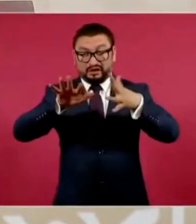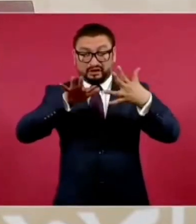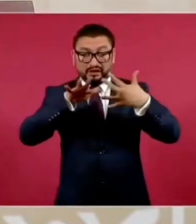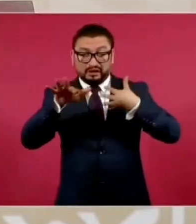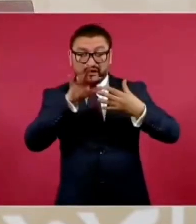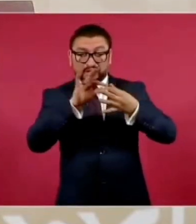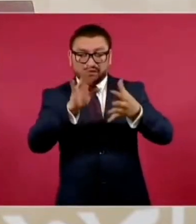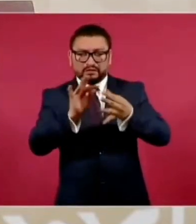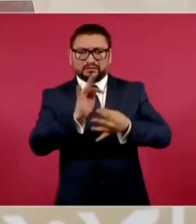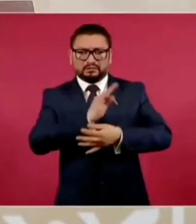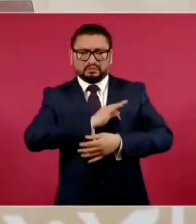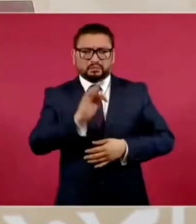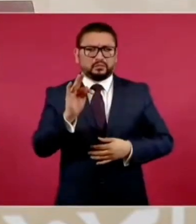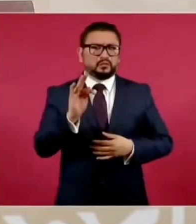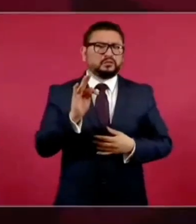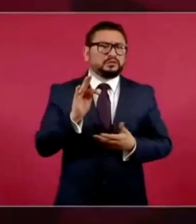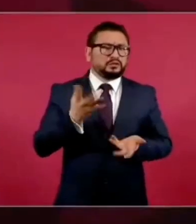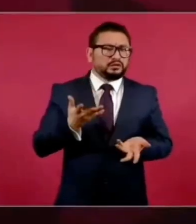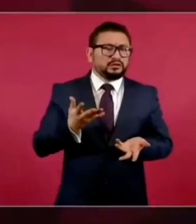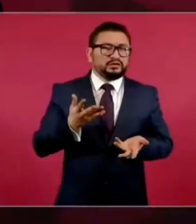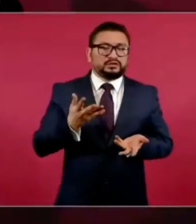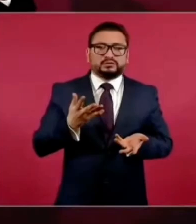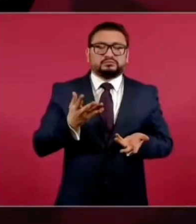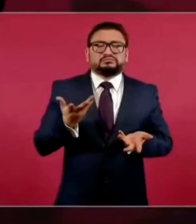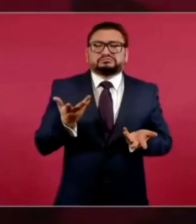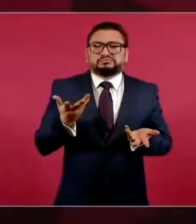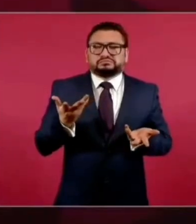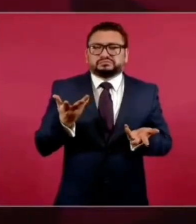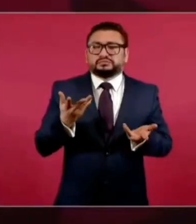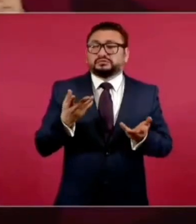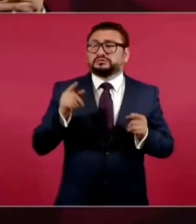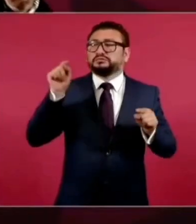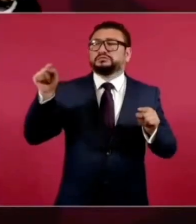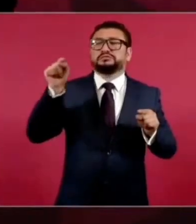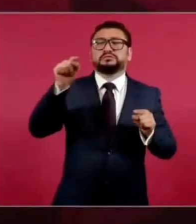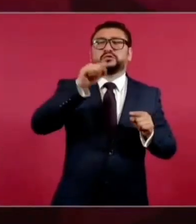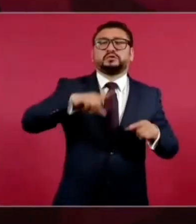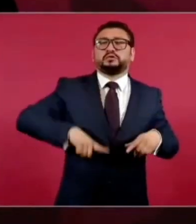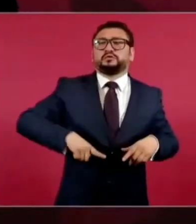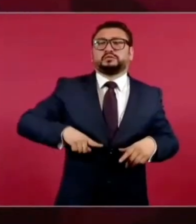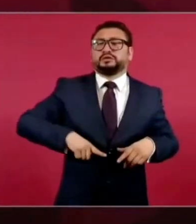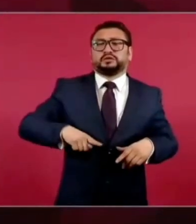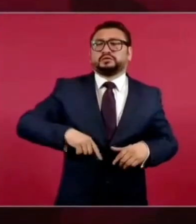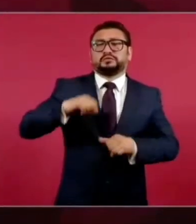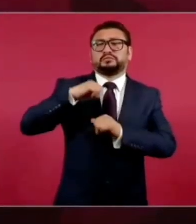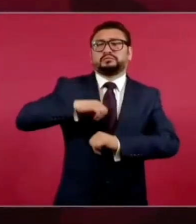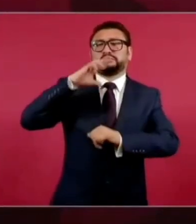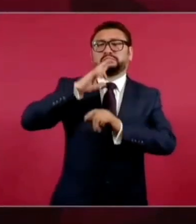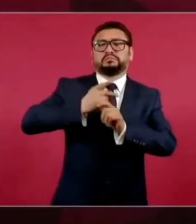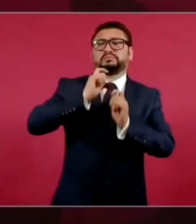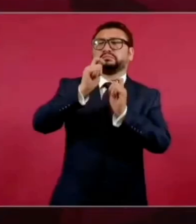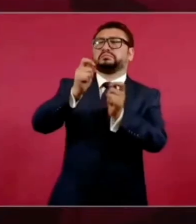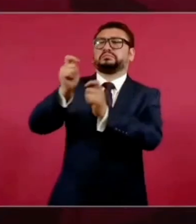se puede que cualquier otro organismo se haga cargo